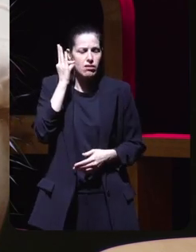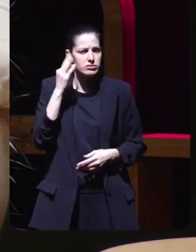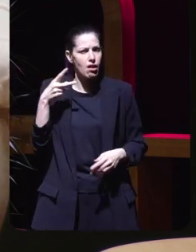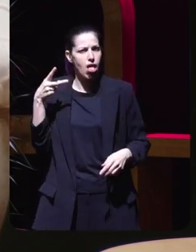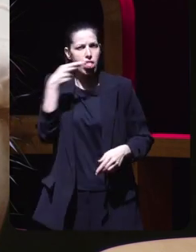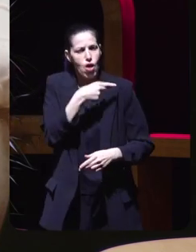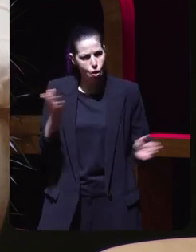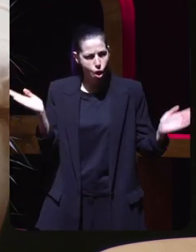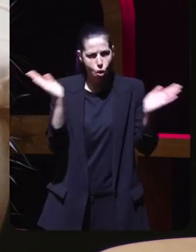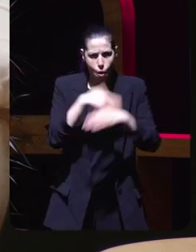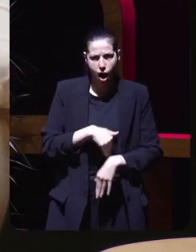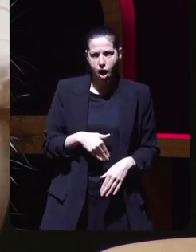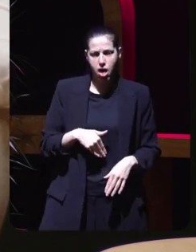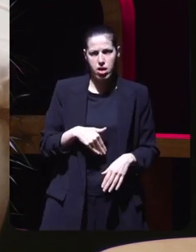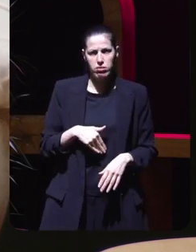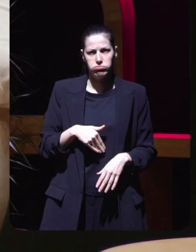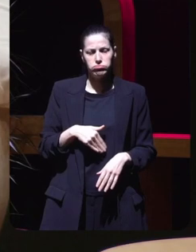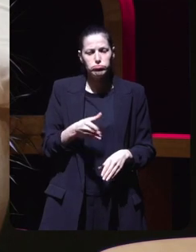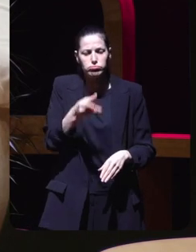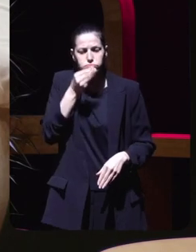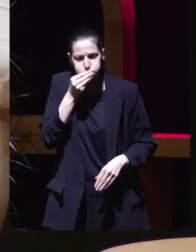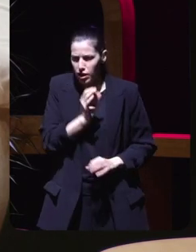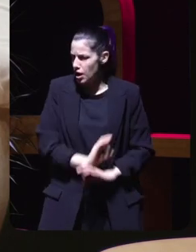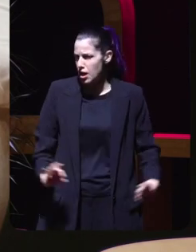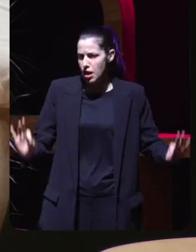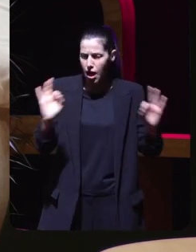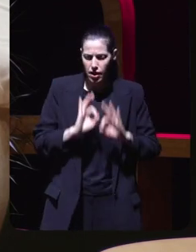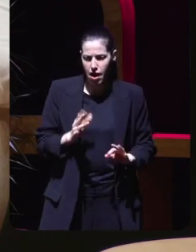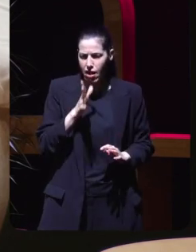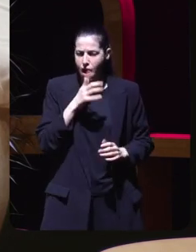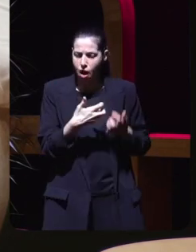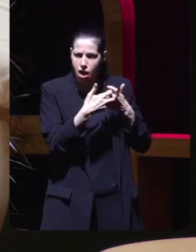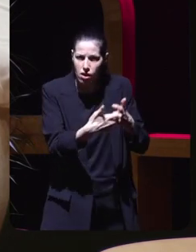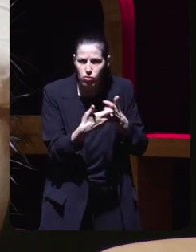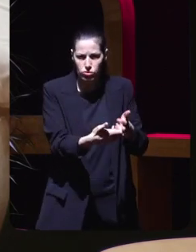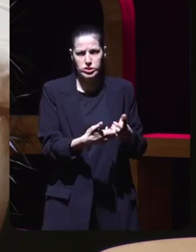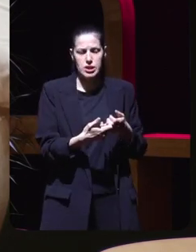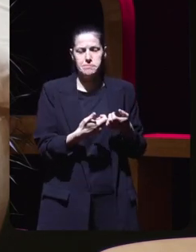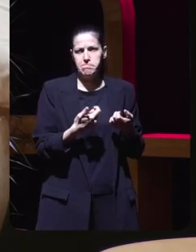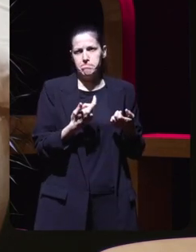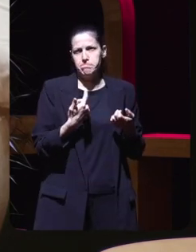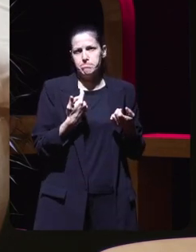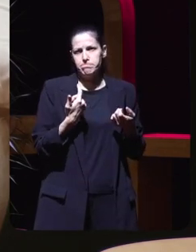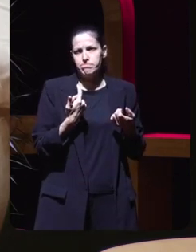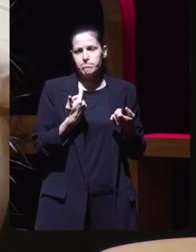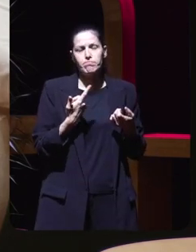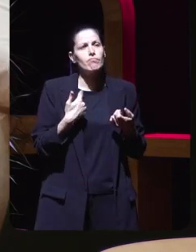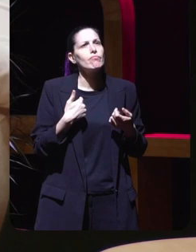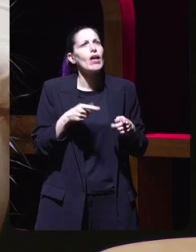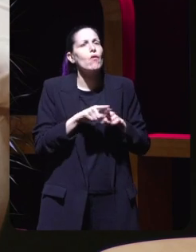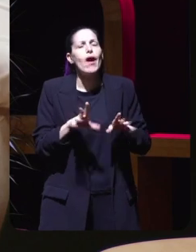Pues un poco más claras que peleamos más que no nos conformamos tanto no y que alteración da que ven